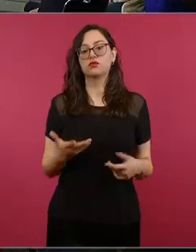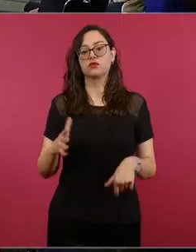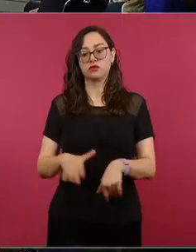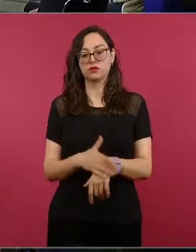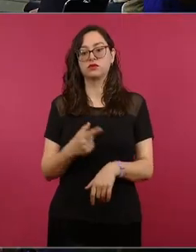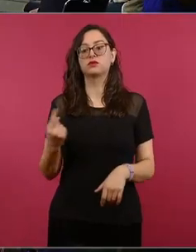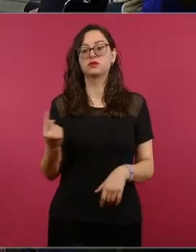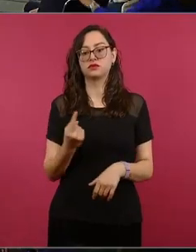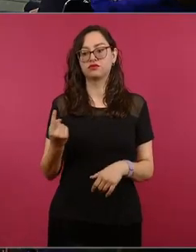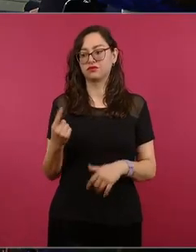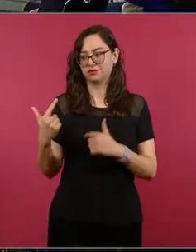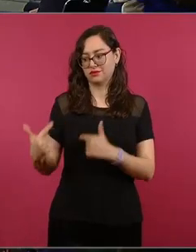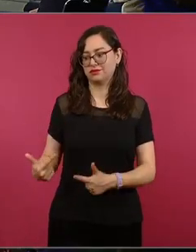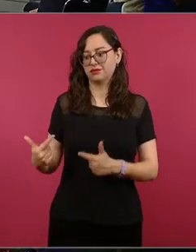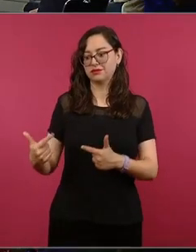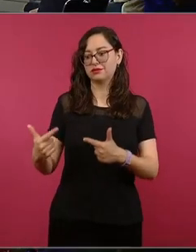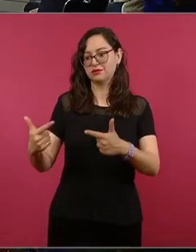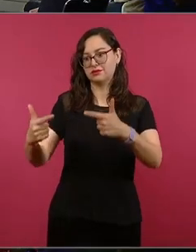el relevo generacional.